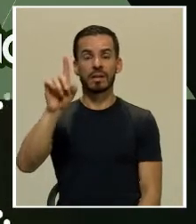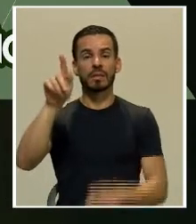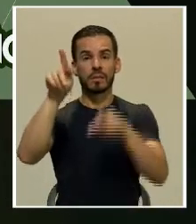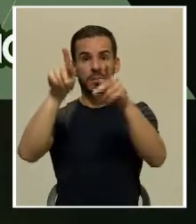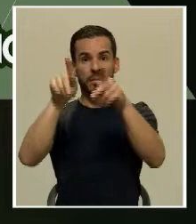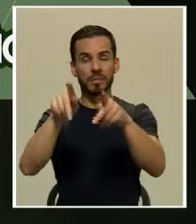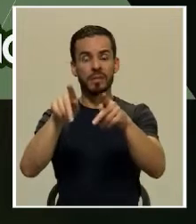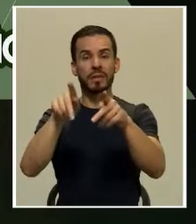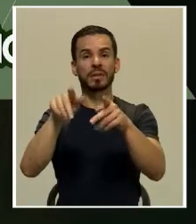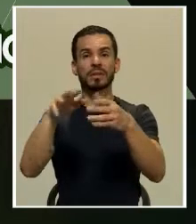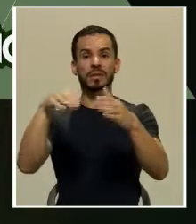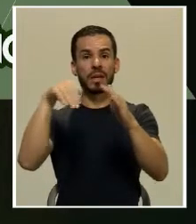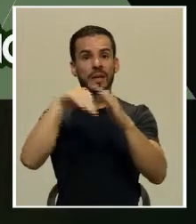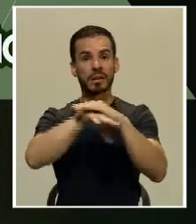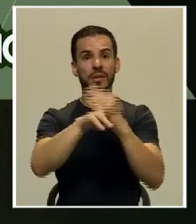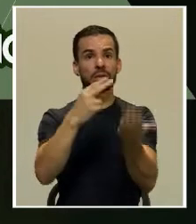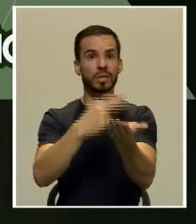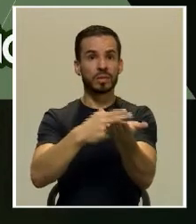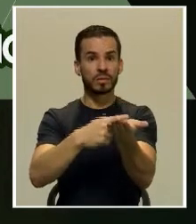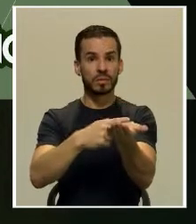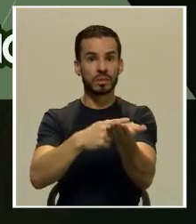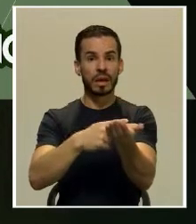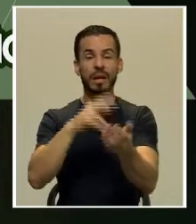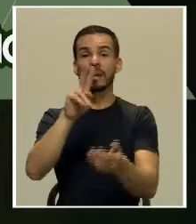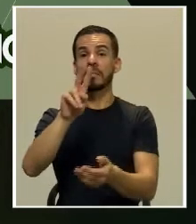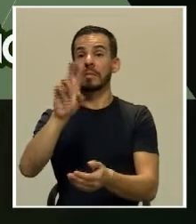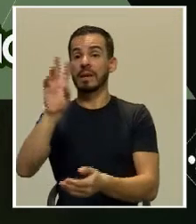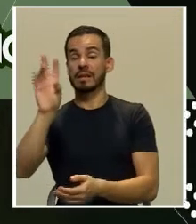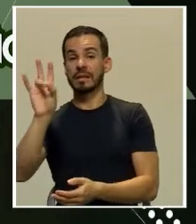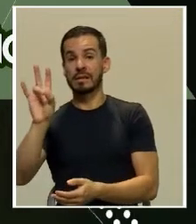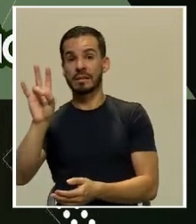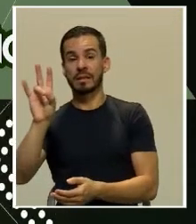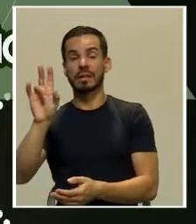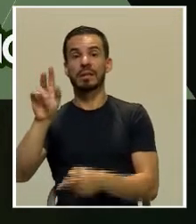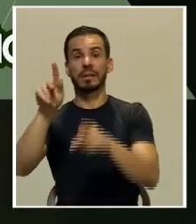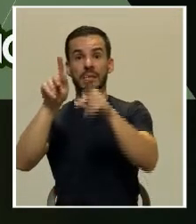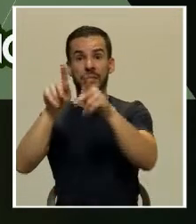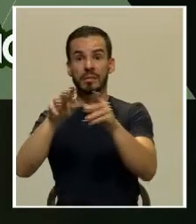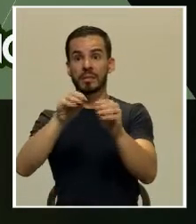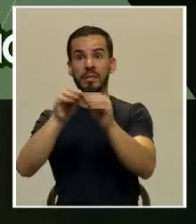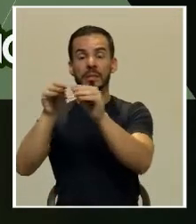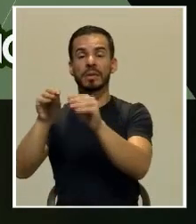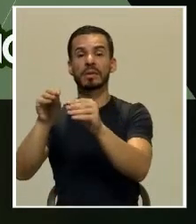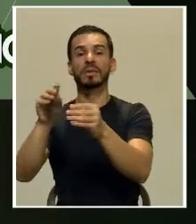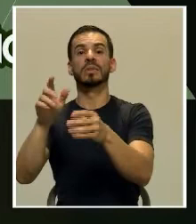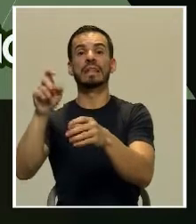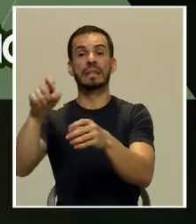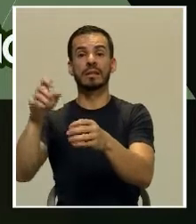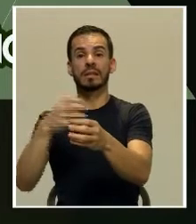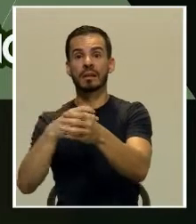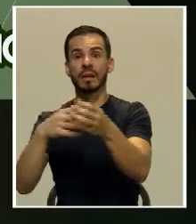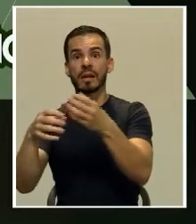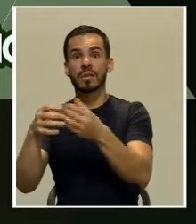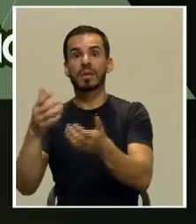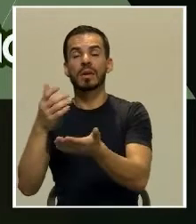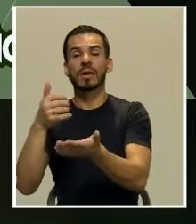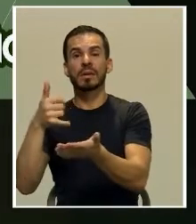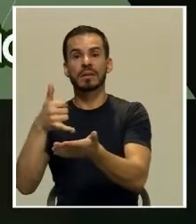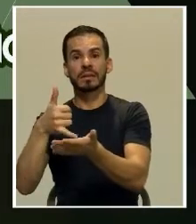171 personas internadas y 27 personas requieren